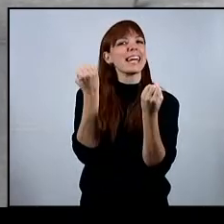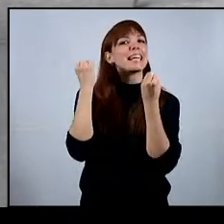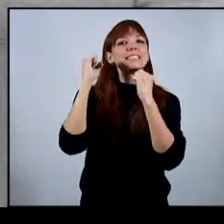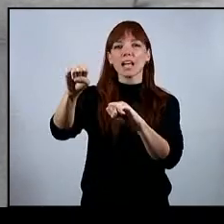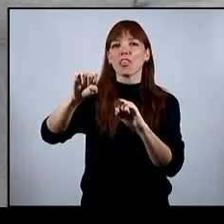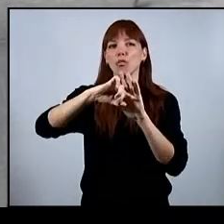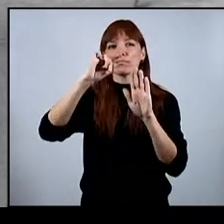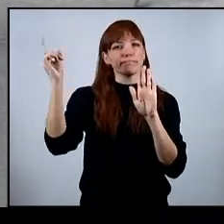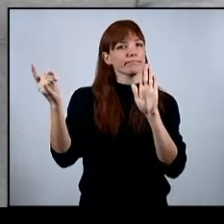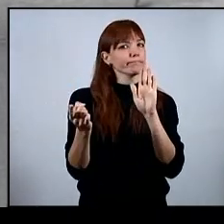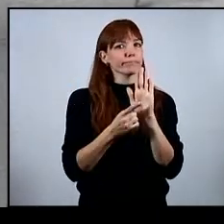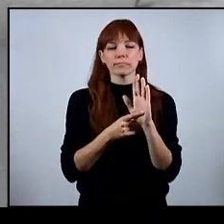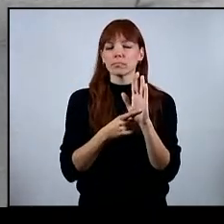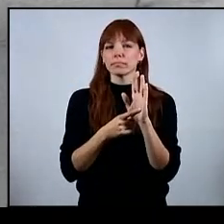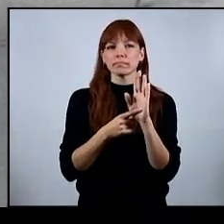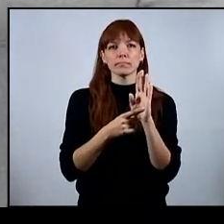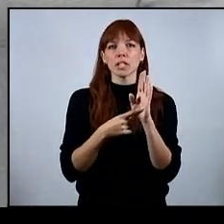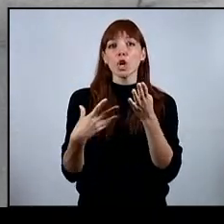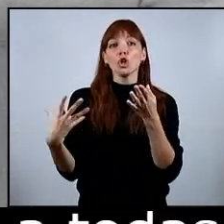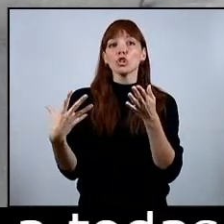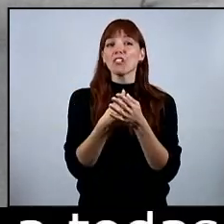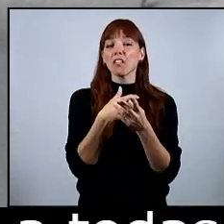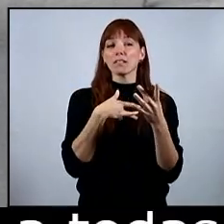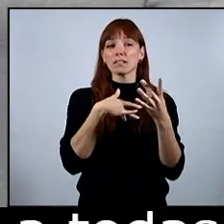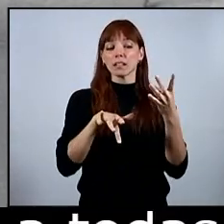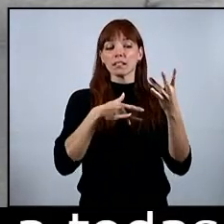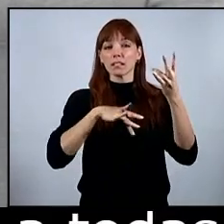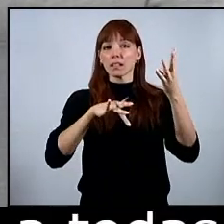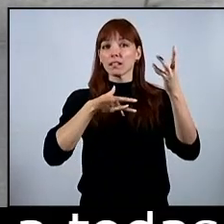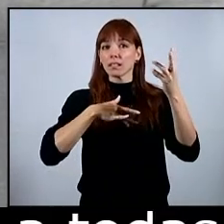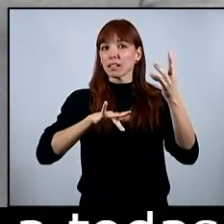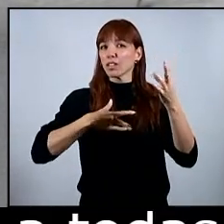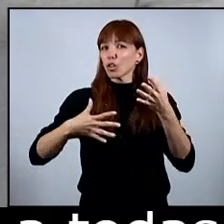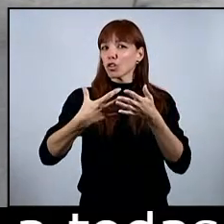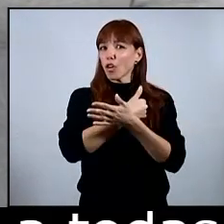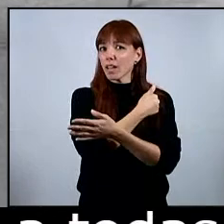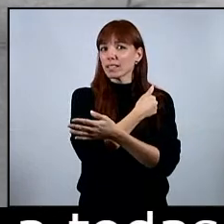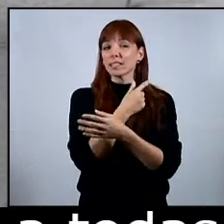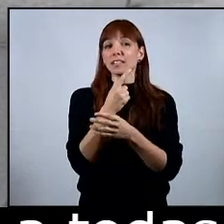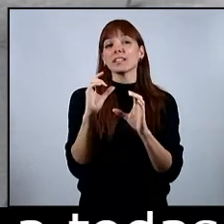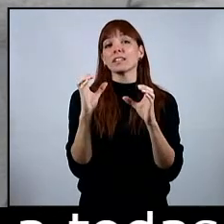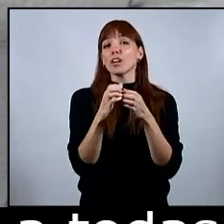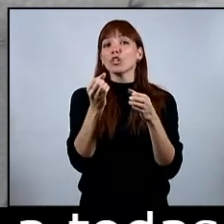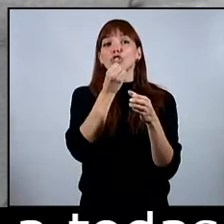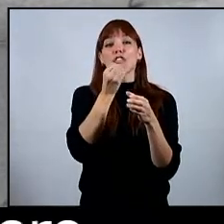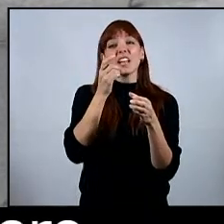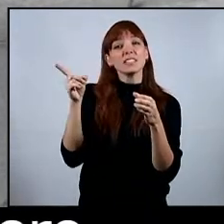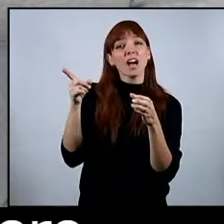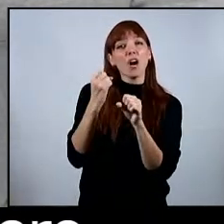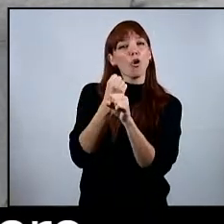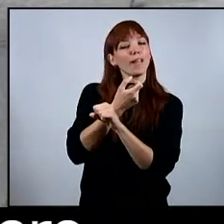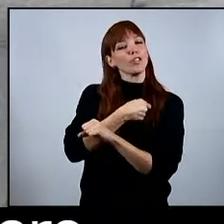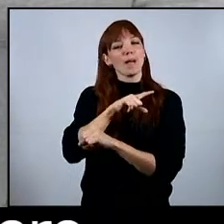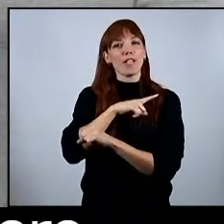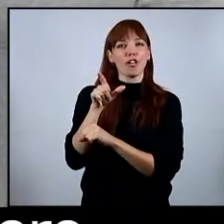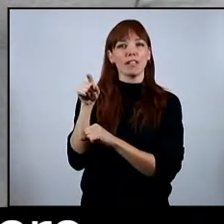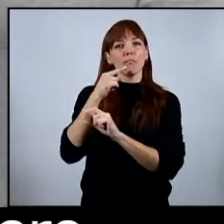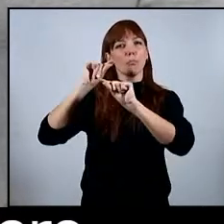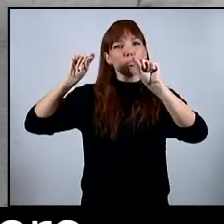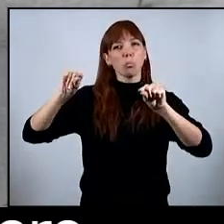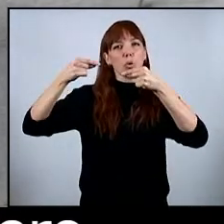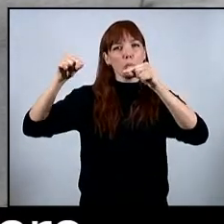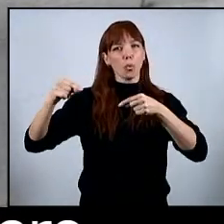absoluto a todas y cada una de las cesiones que el Partido Socialista Obrero Español ha firmado con los representantes